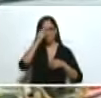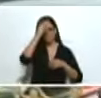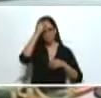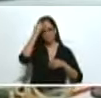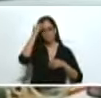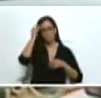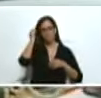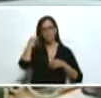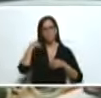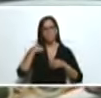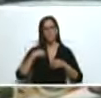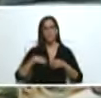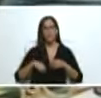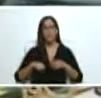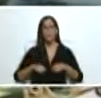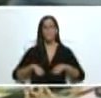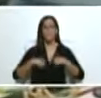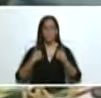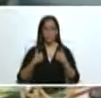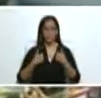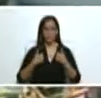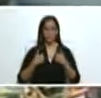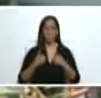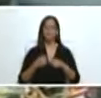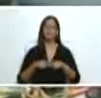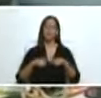más las grandes misiones